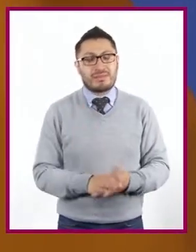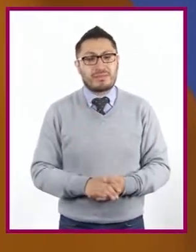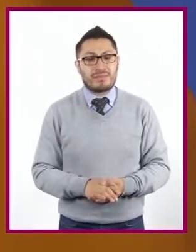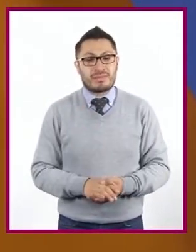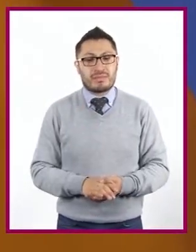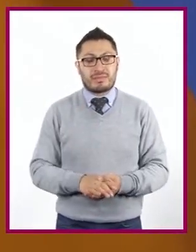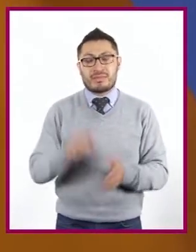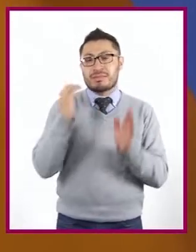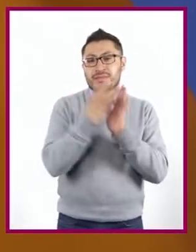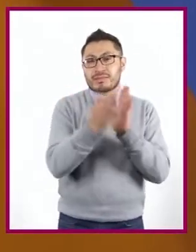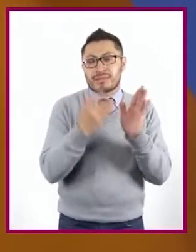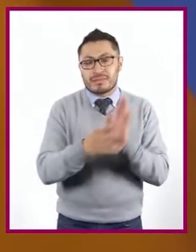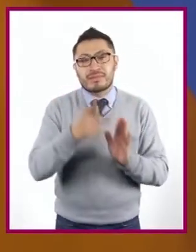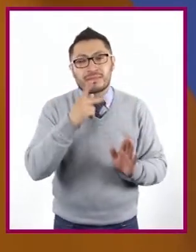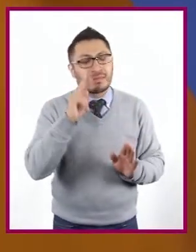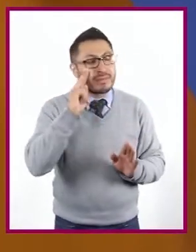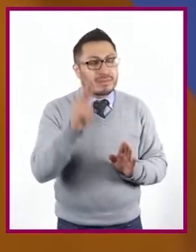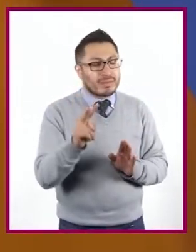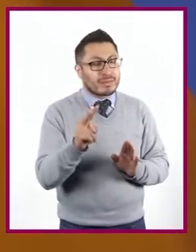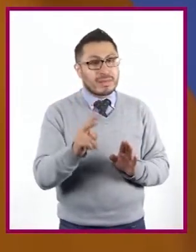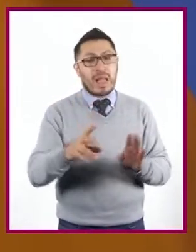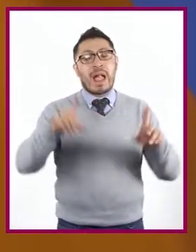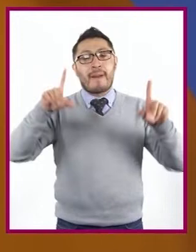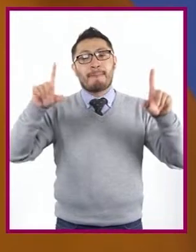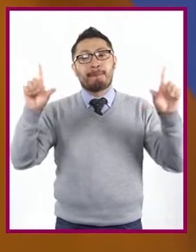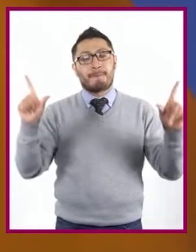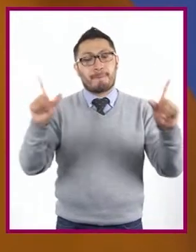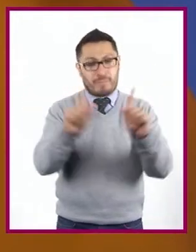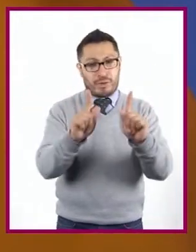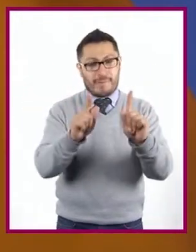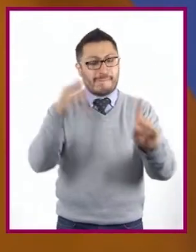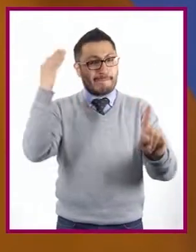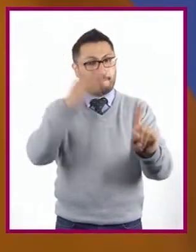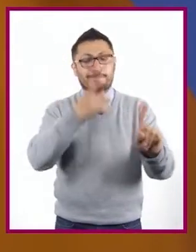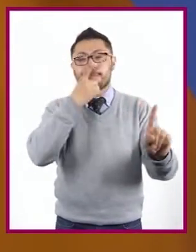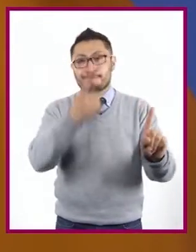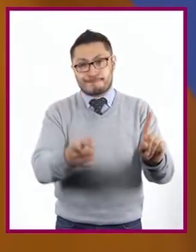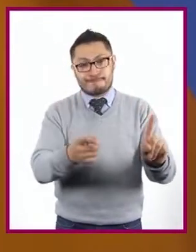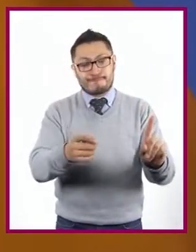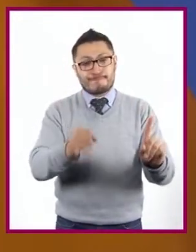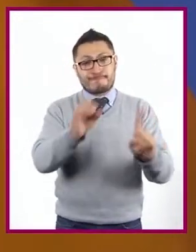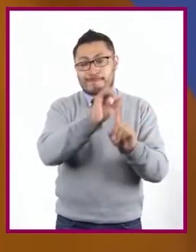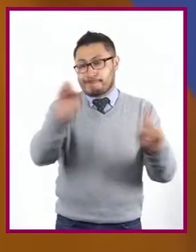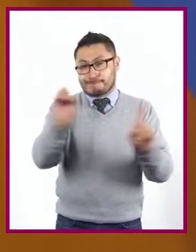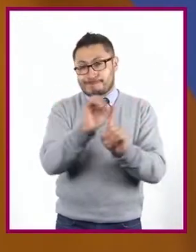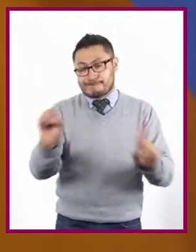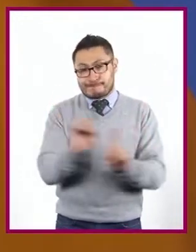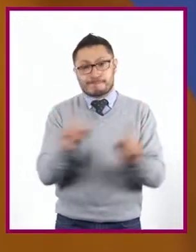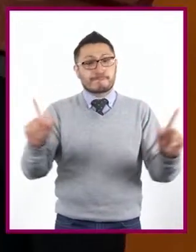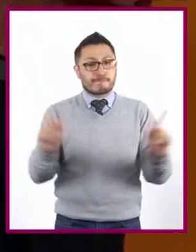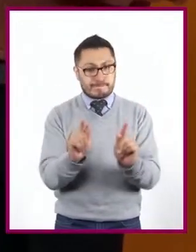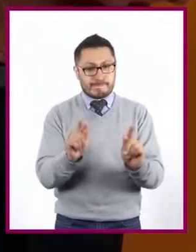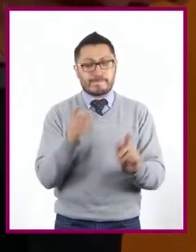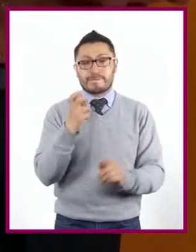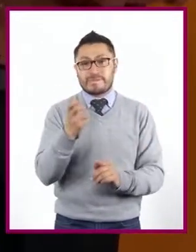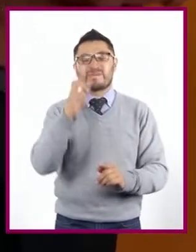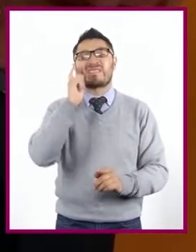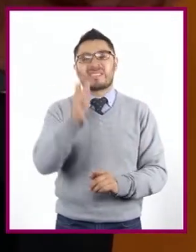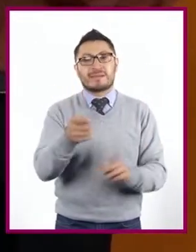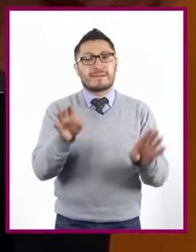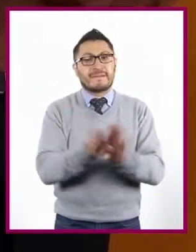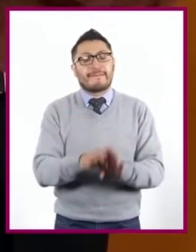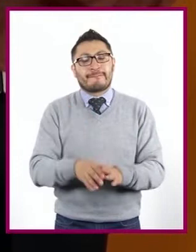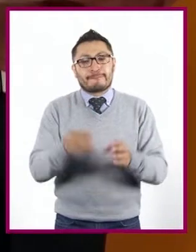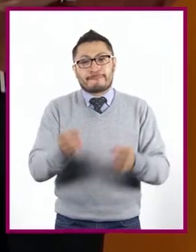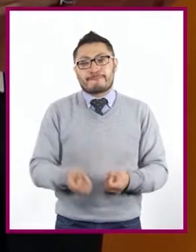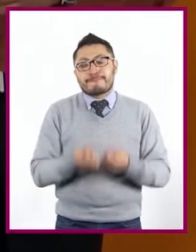veremos que el párrafo es breve, de frases directas, y es conciso desde el inicio. Es decir,